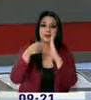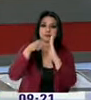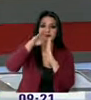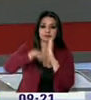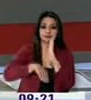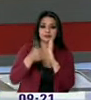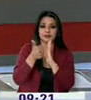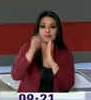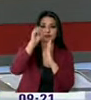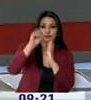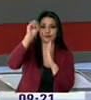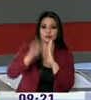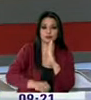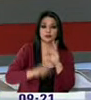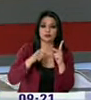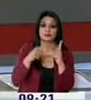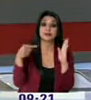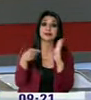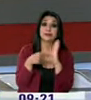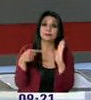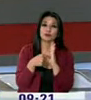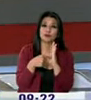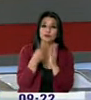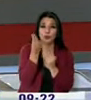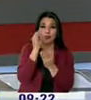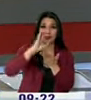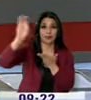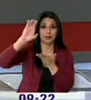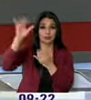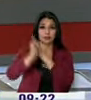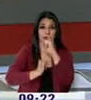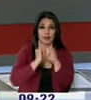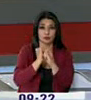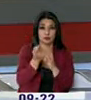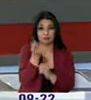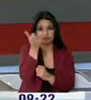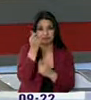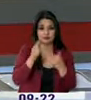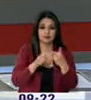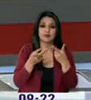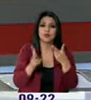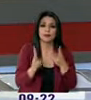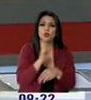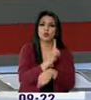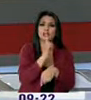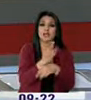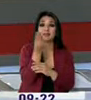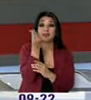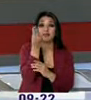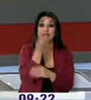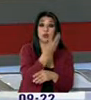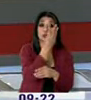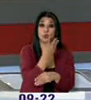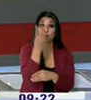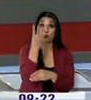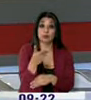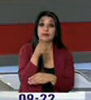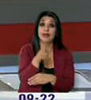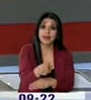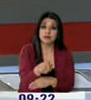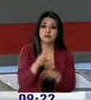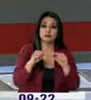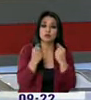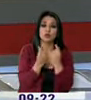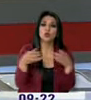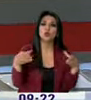al 10%, eliminar el impuesto a la salida de divisas y el uso de la criptomoneda son algunas de las propuestas que entregarán